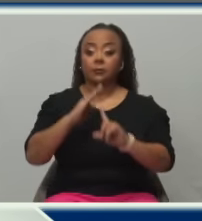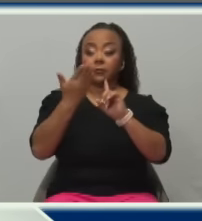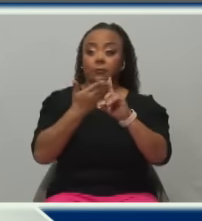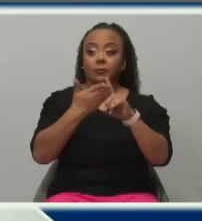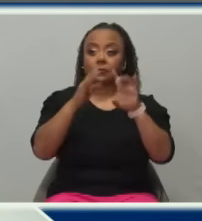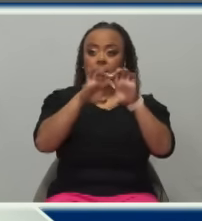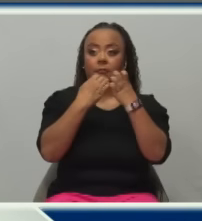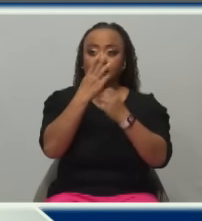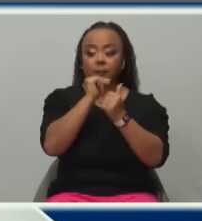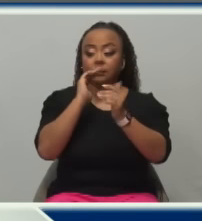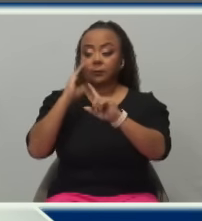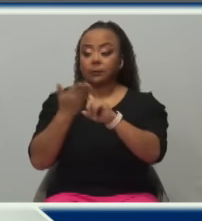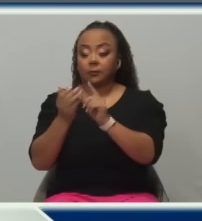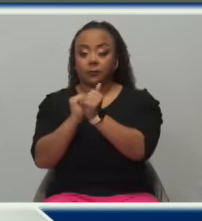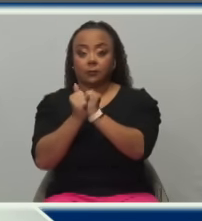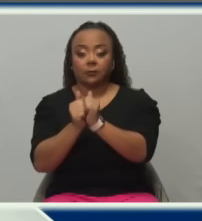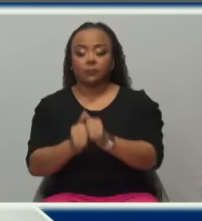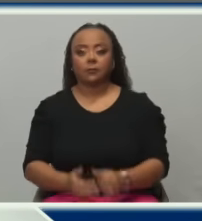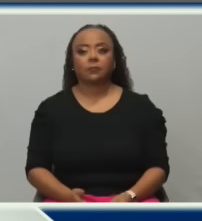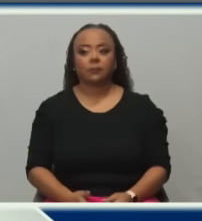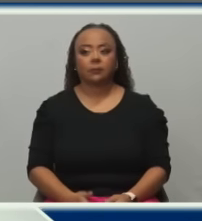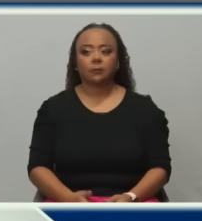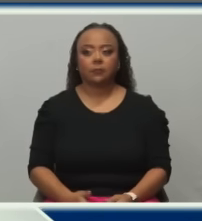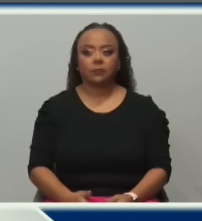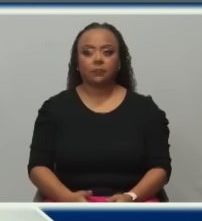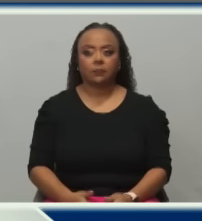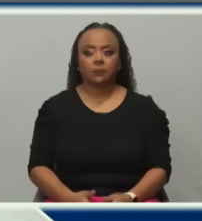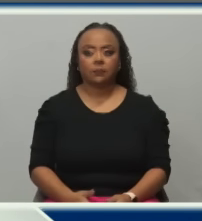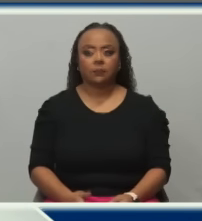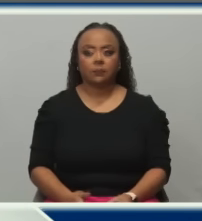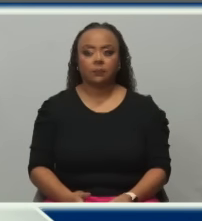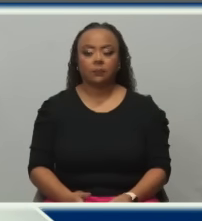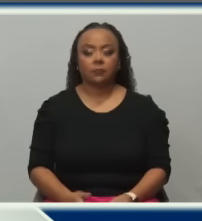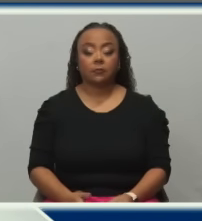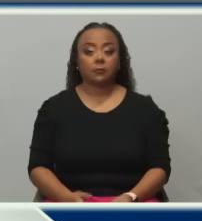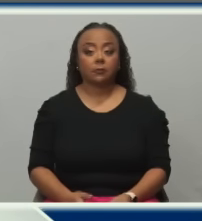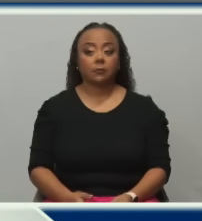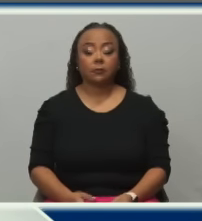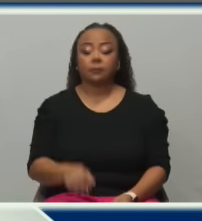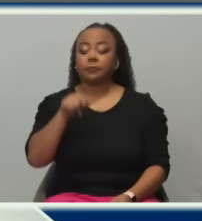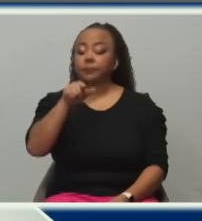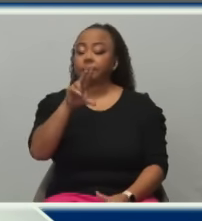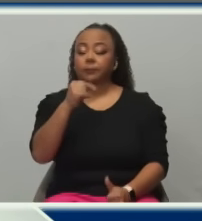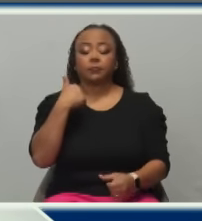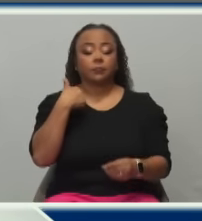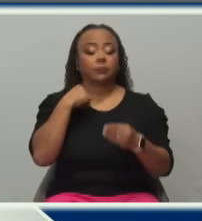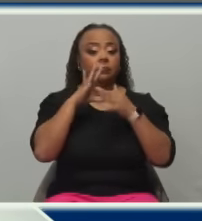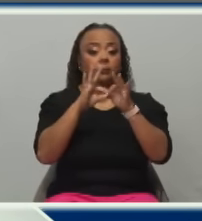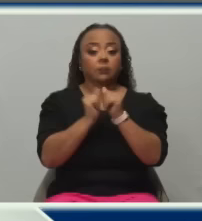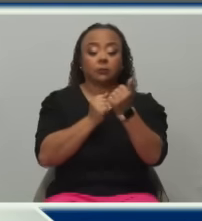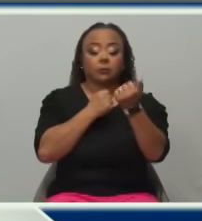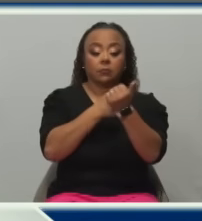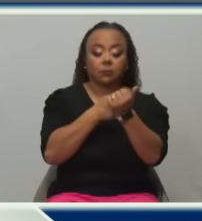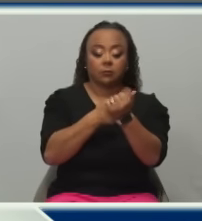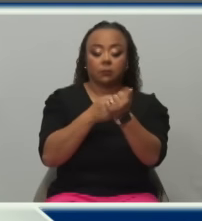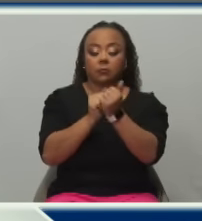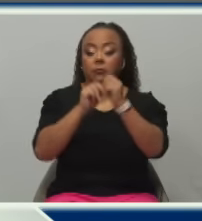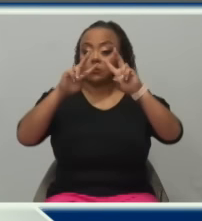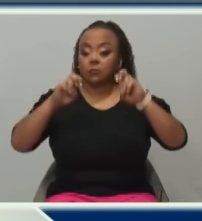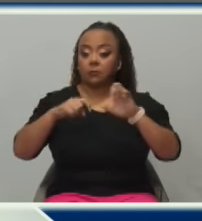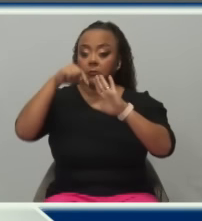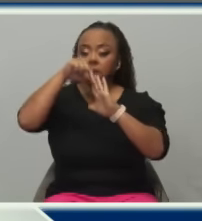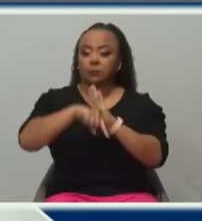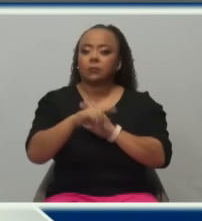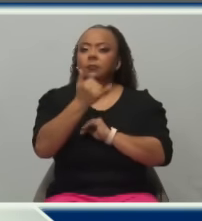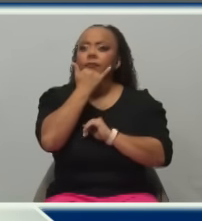repercutiendo la competitividad Y eso no tiene que ver para mí contraer más o menos refuerzos tiene que ver con una revisión exhaustiva